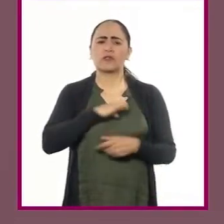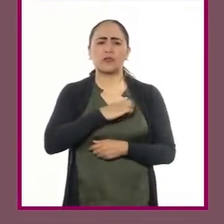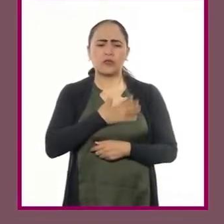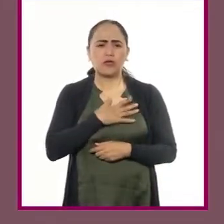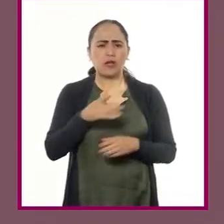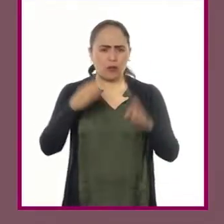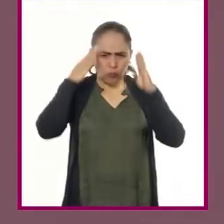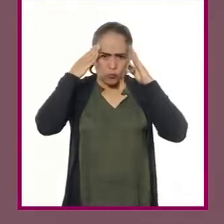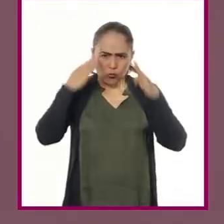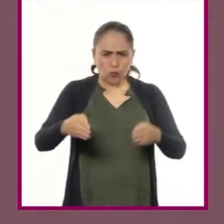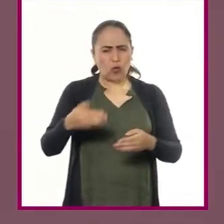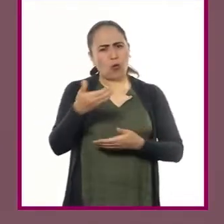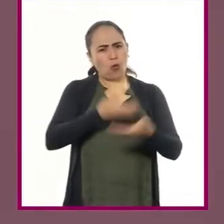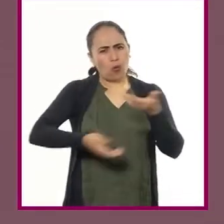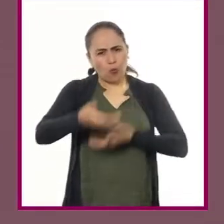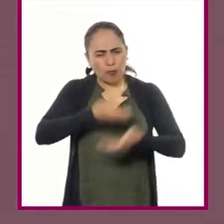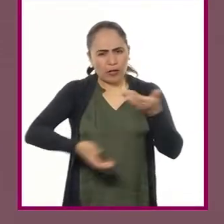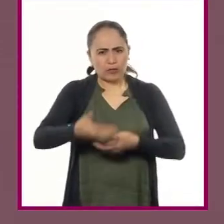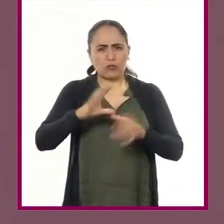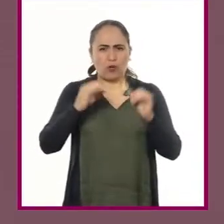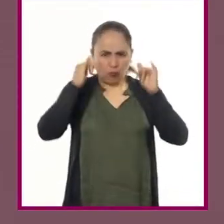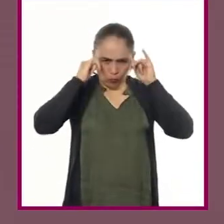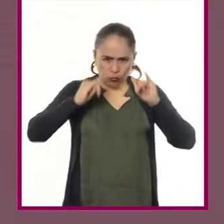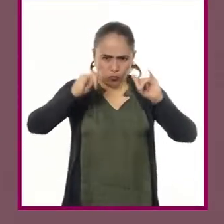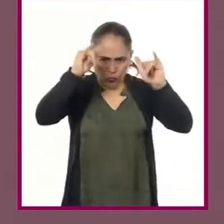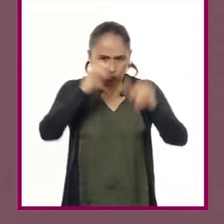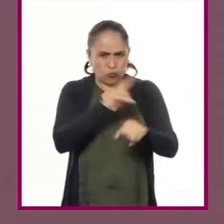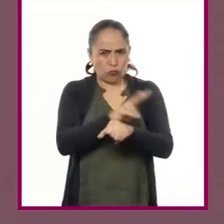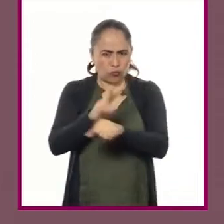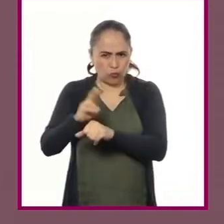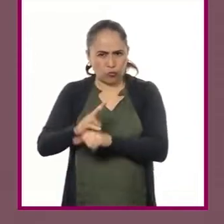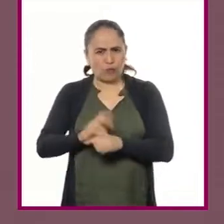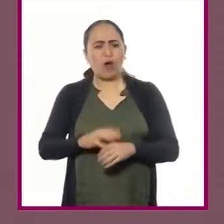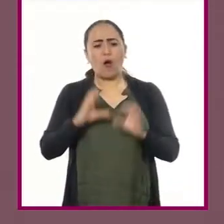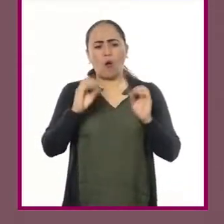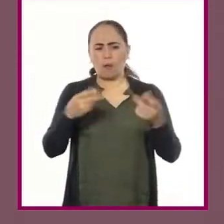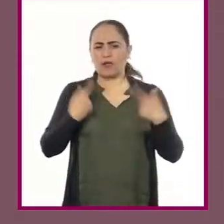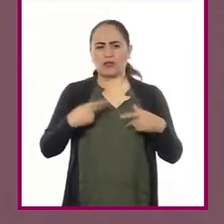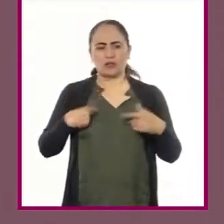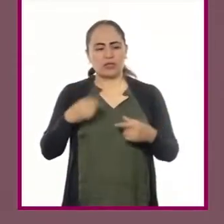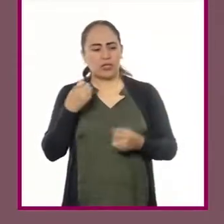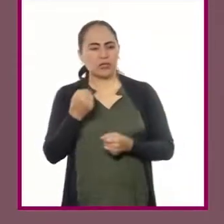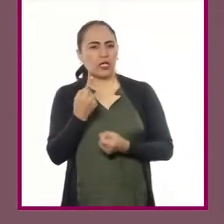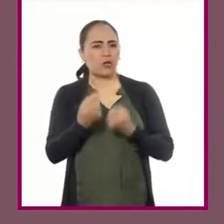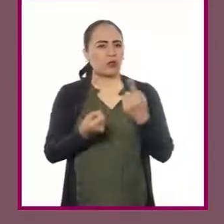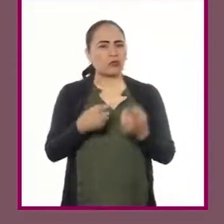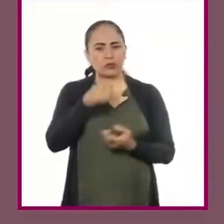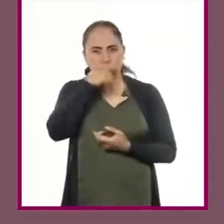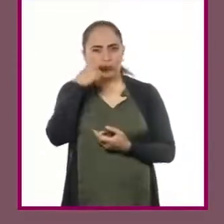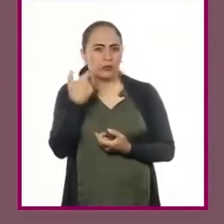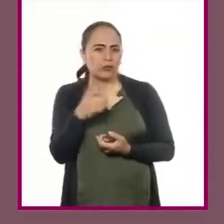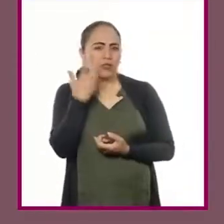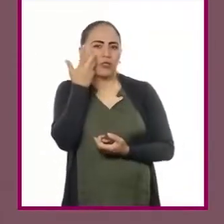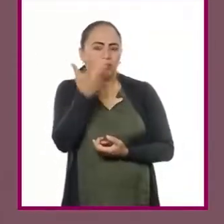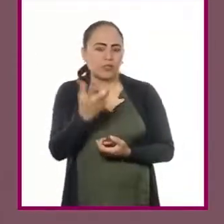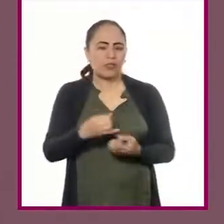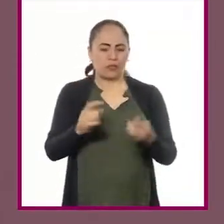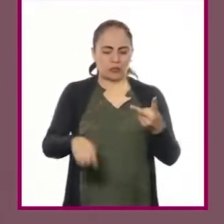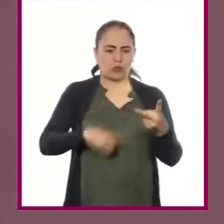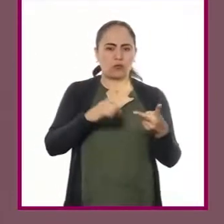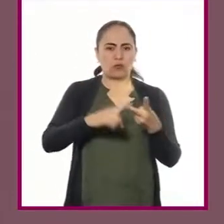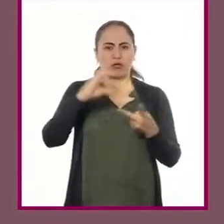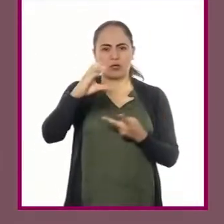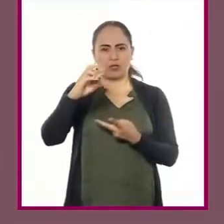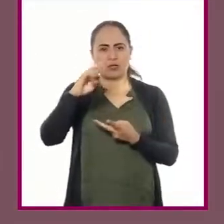ganadería. Otros eran buscadores de oportunidades o fortuna. Por su parte, los criollos, hijos de